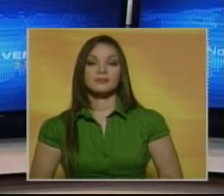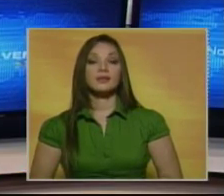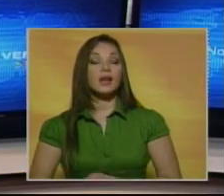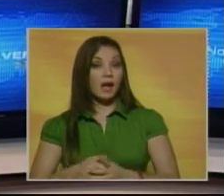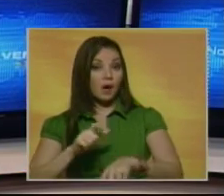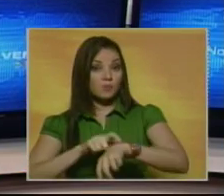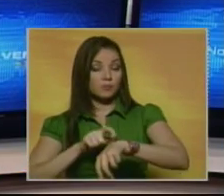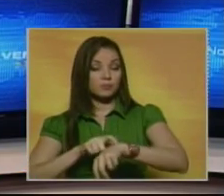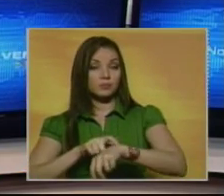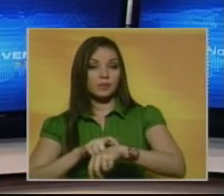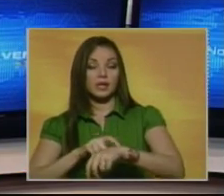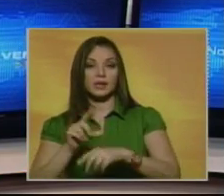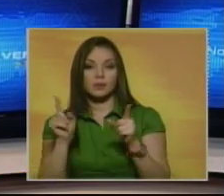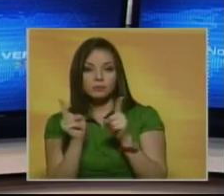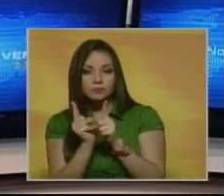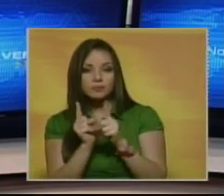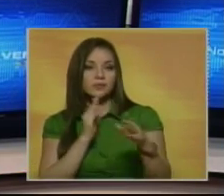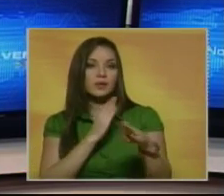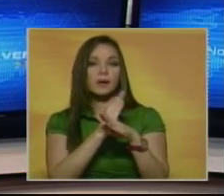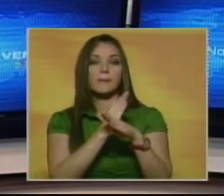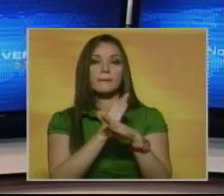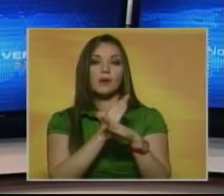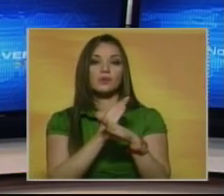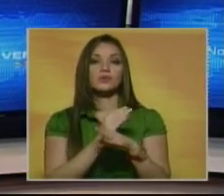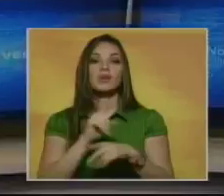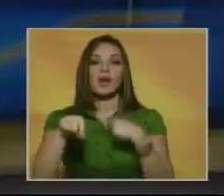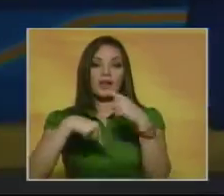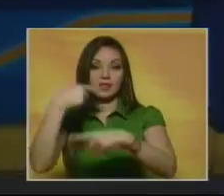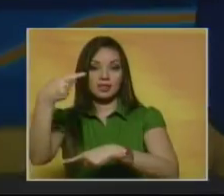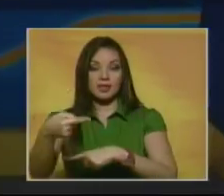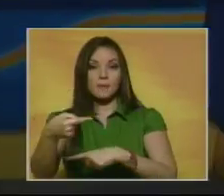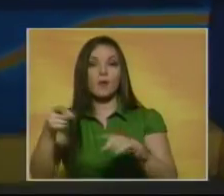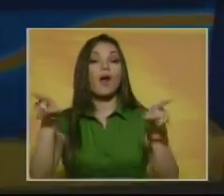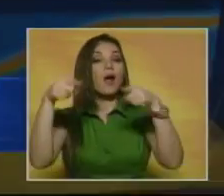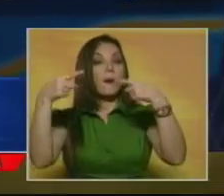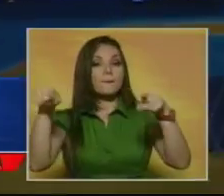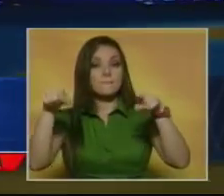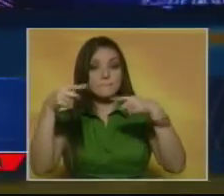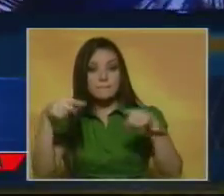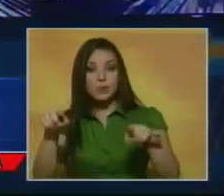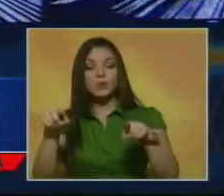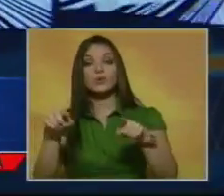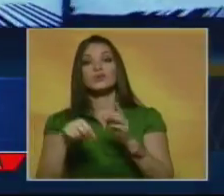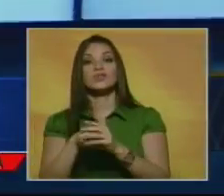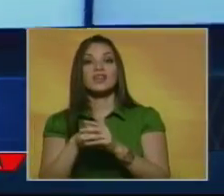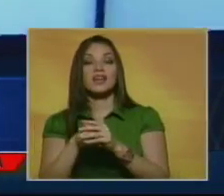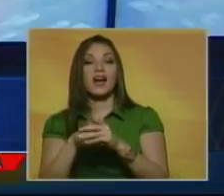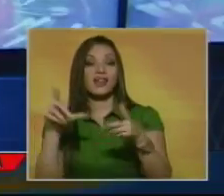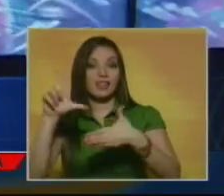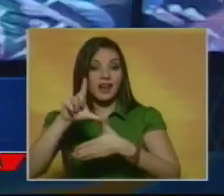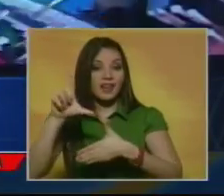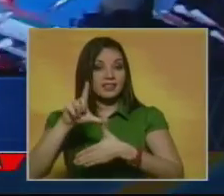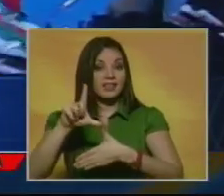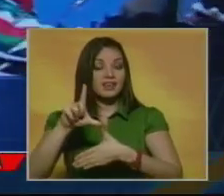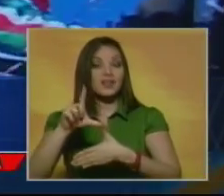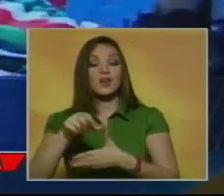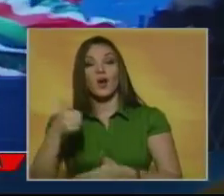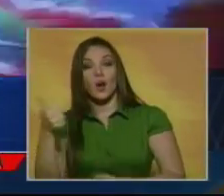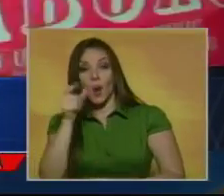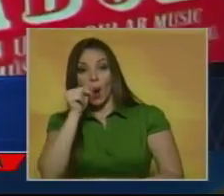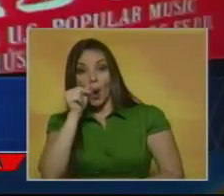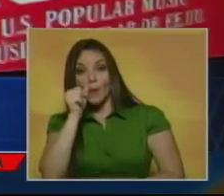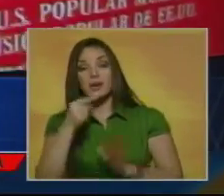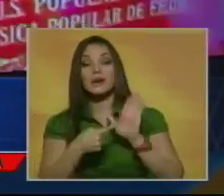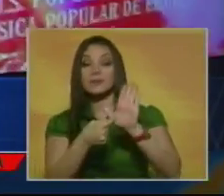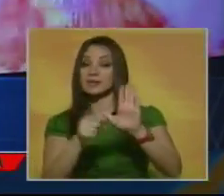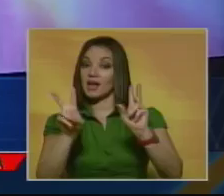Bueno, es momento de hacer una breve pausa. Al regreso, música en pro de los latinos. Emilio Estefan